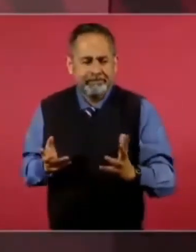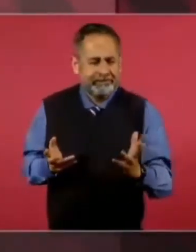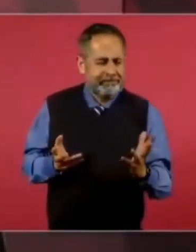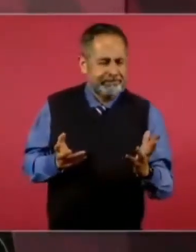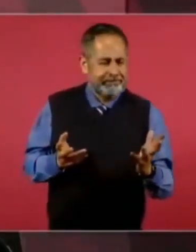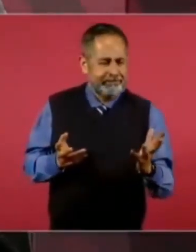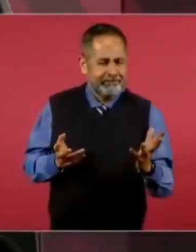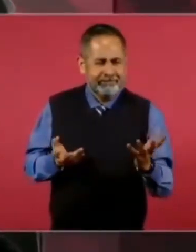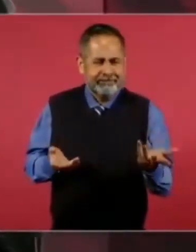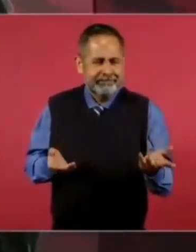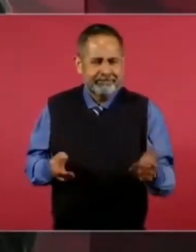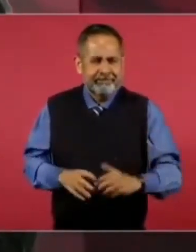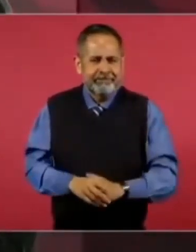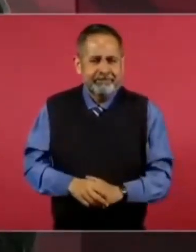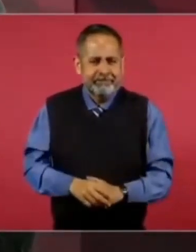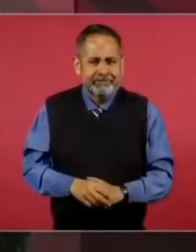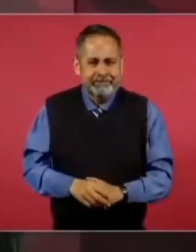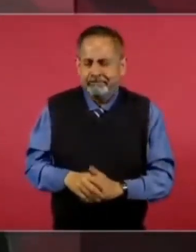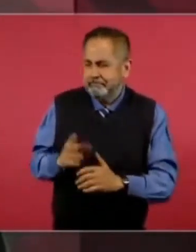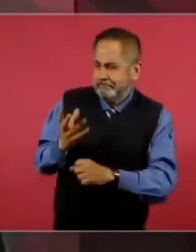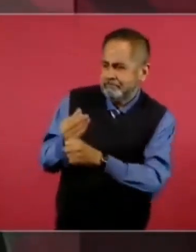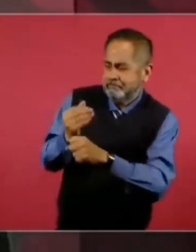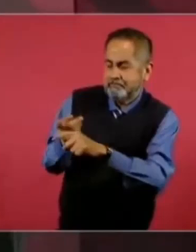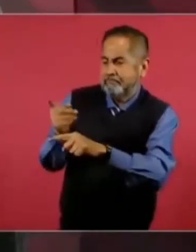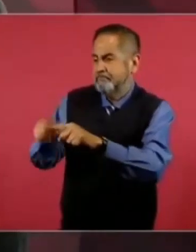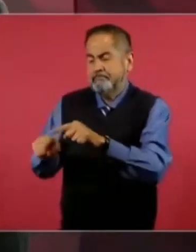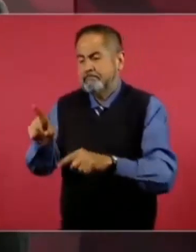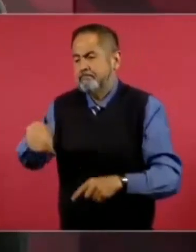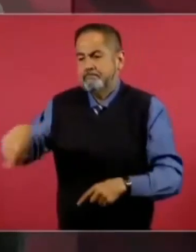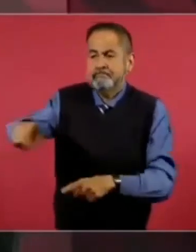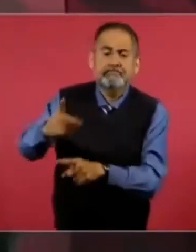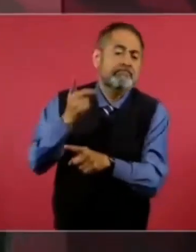le corrija la plana